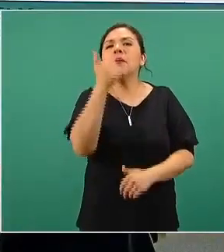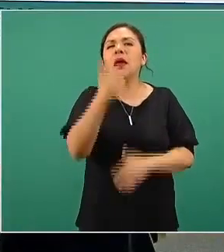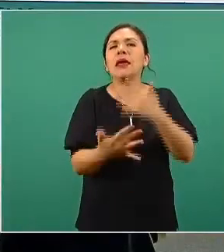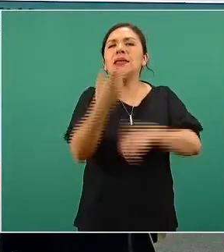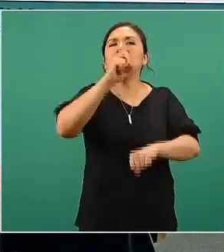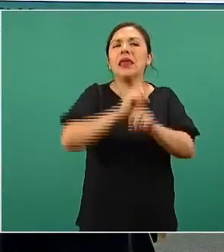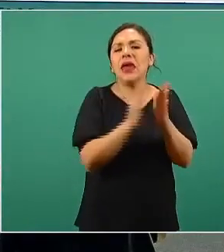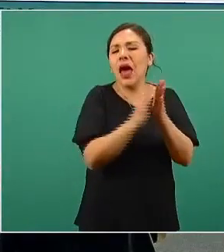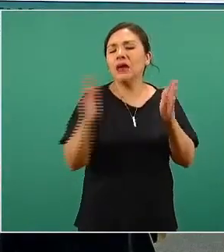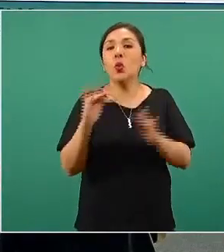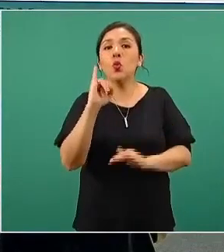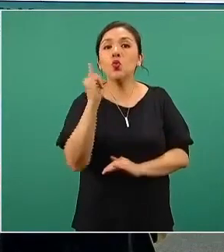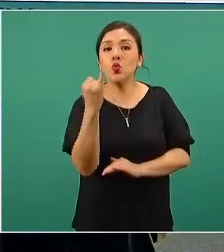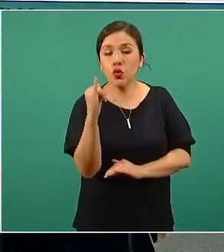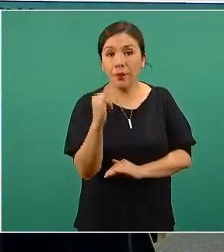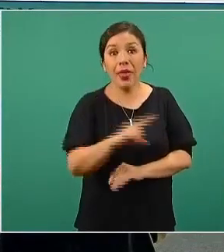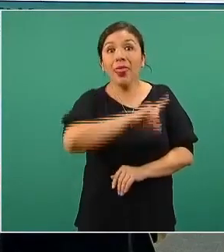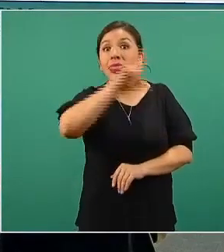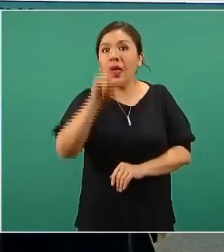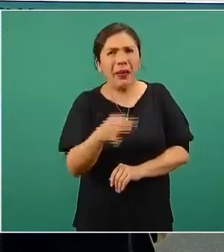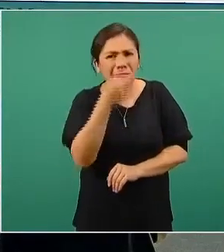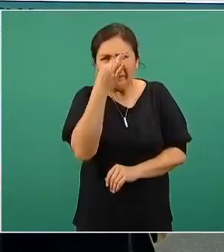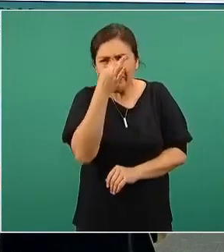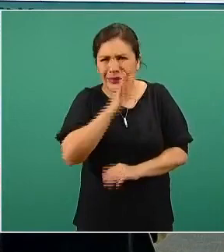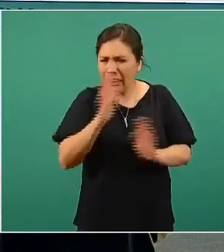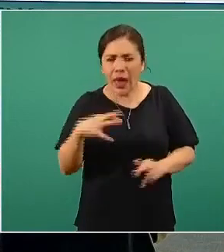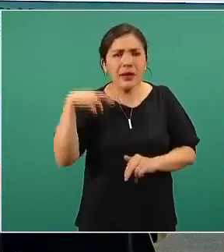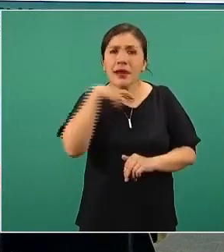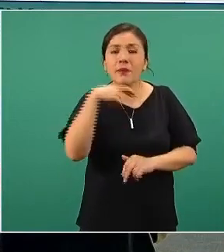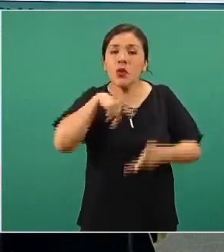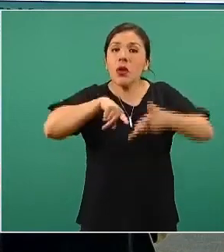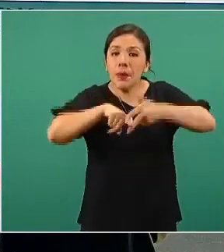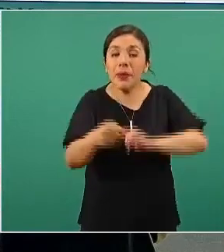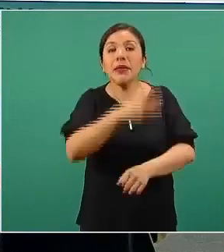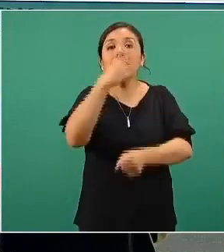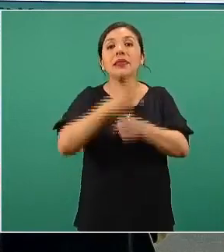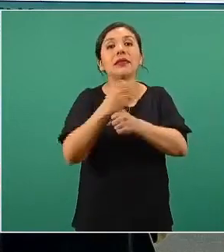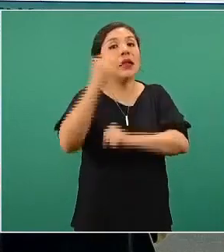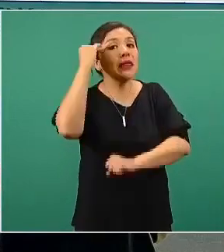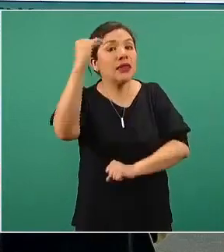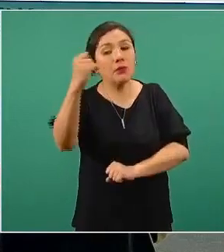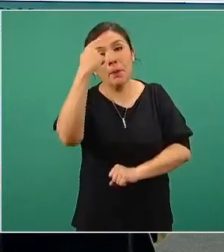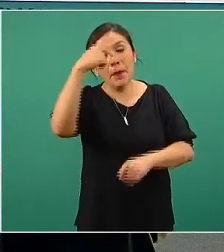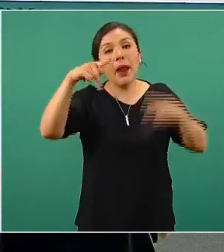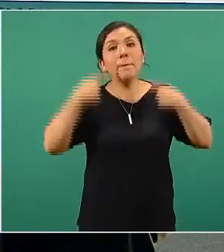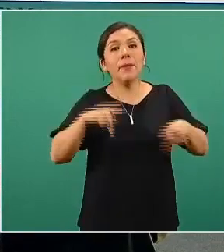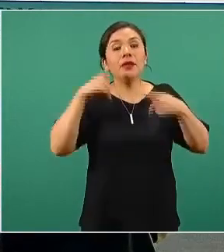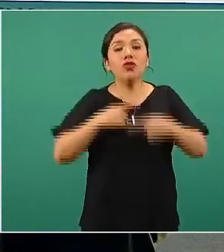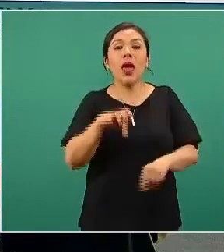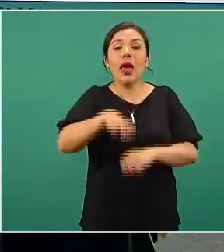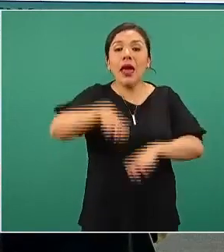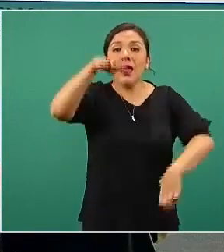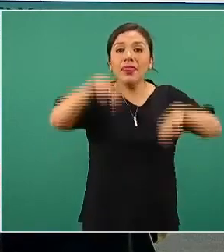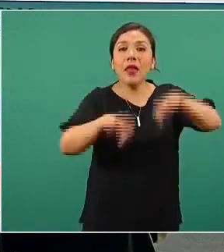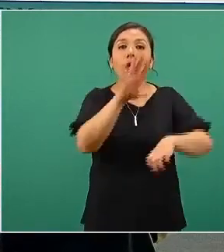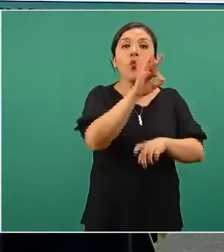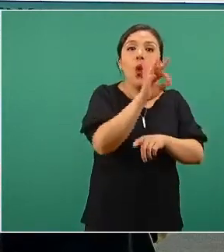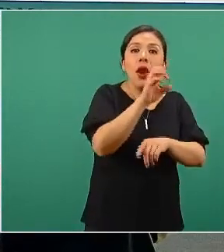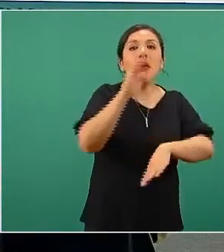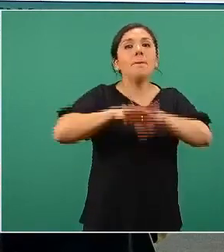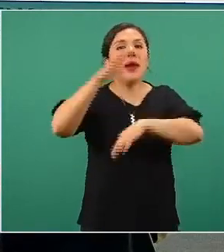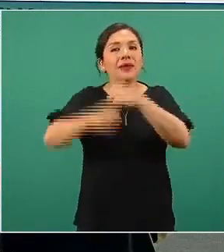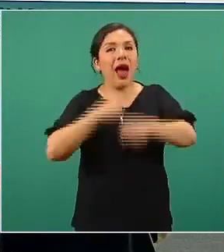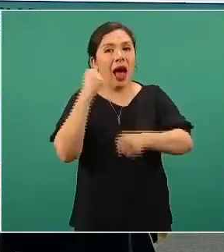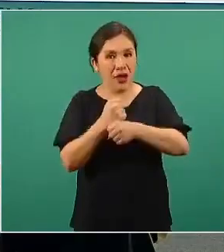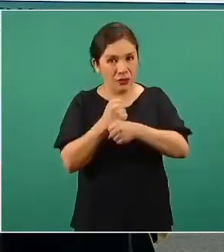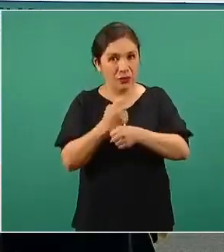junio. Inmediatamente y sin dilación empezaríamos la etapa 3 en las personas de 40 y más años